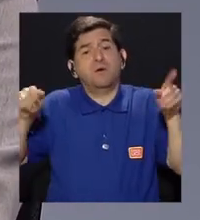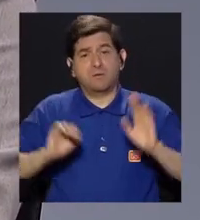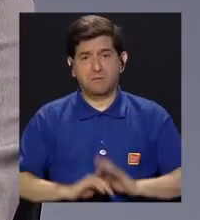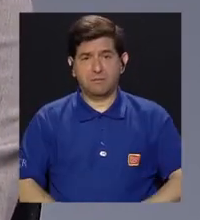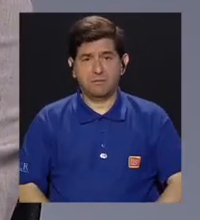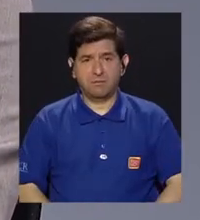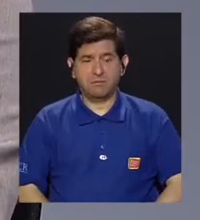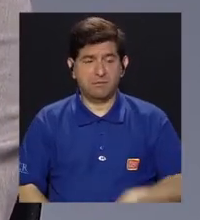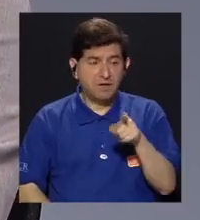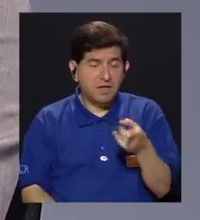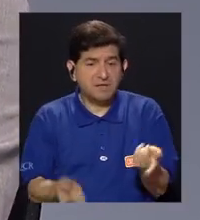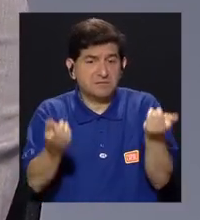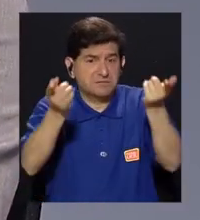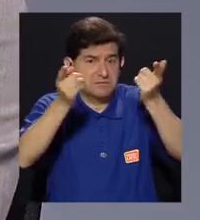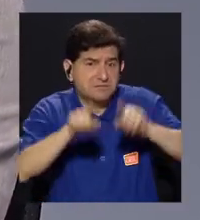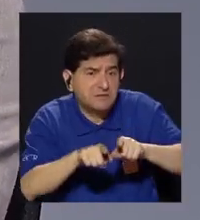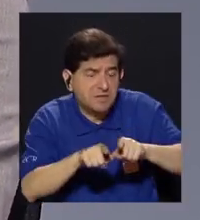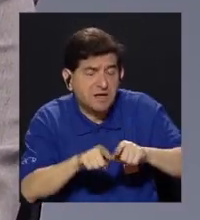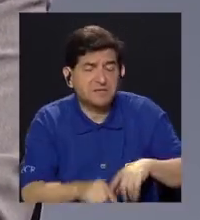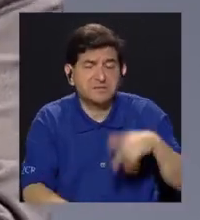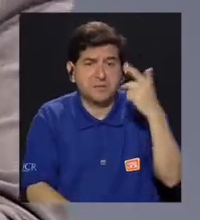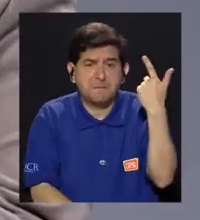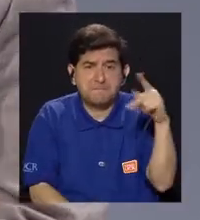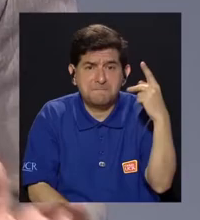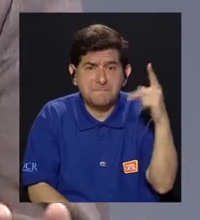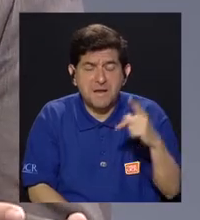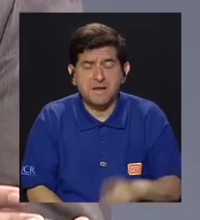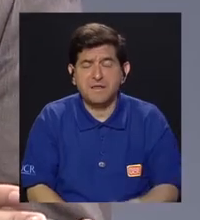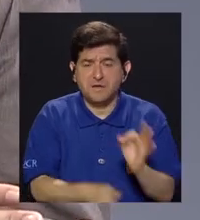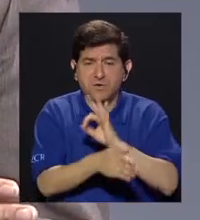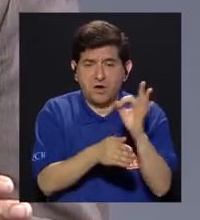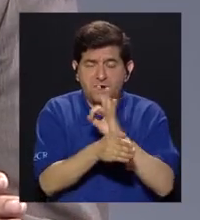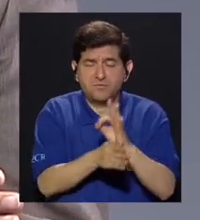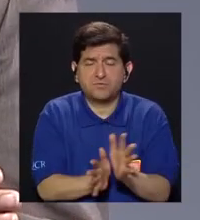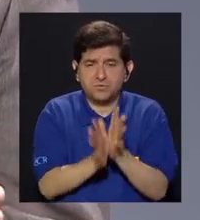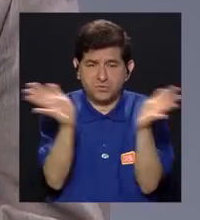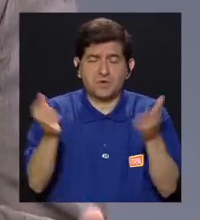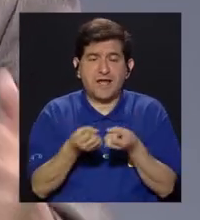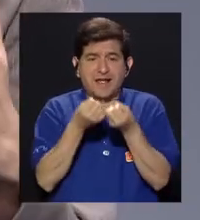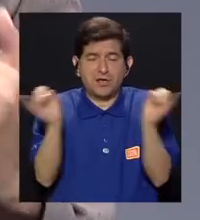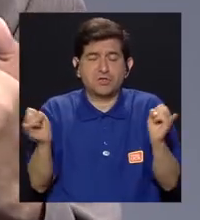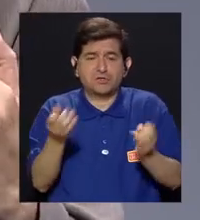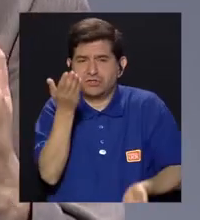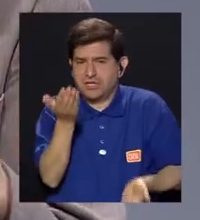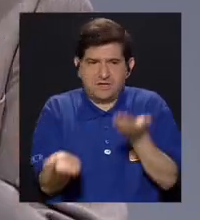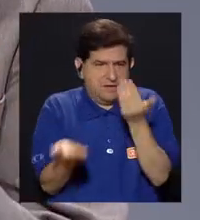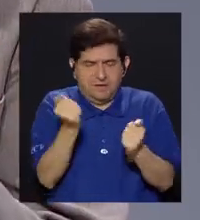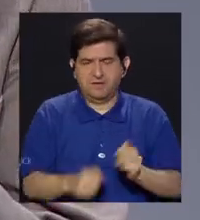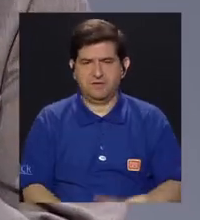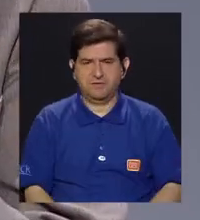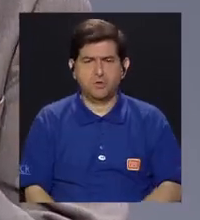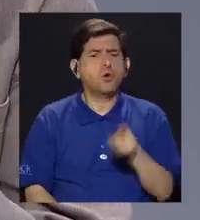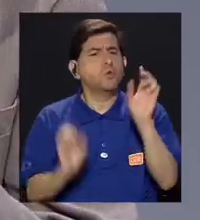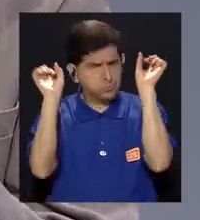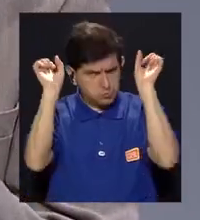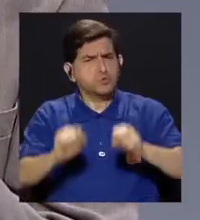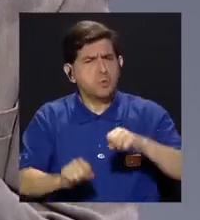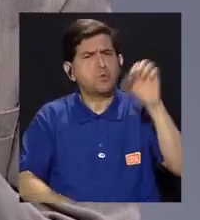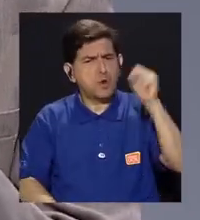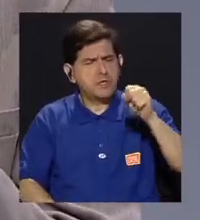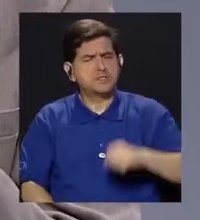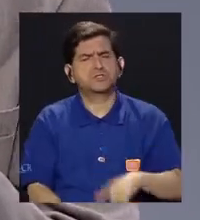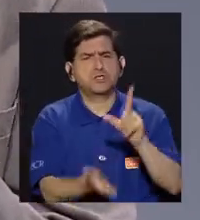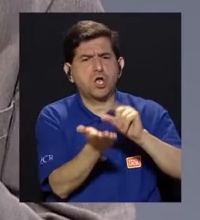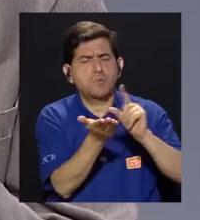tampoco hacerlo exponiendo a los funcionarios públicos sin ningún tipo de balanza entonces por supuesto que usted